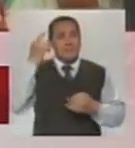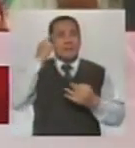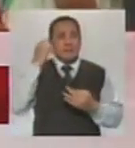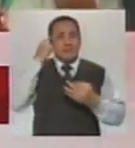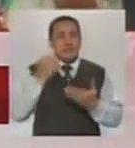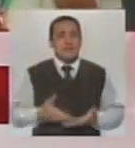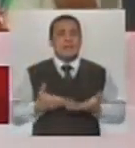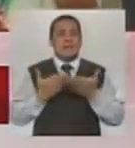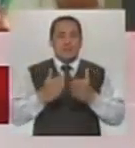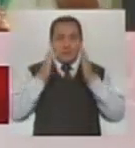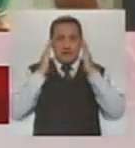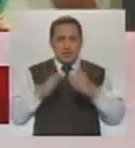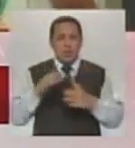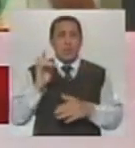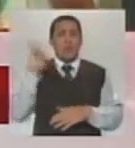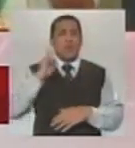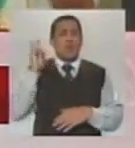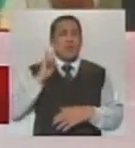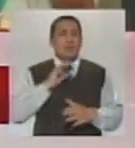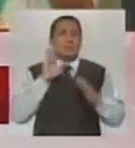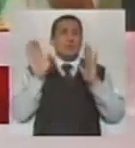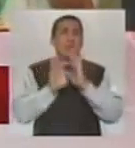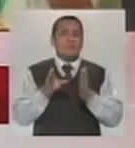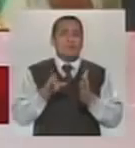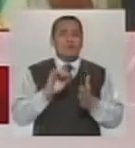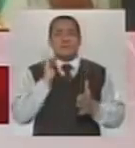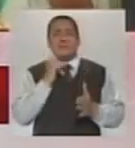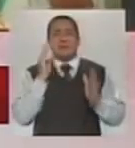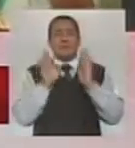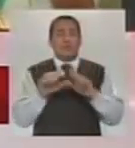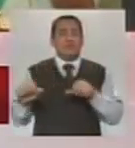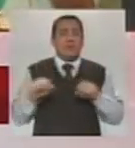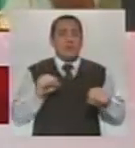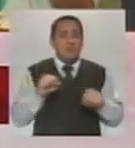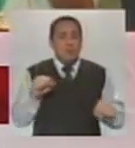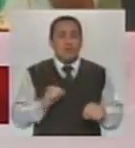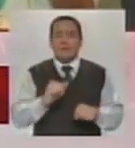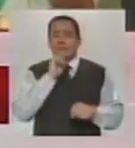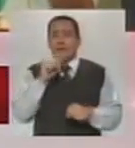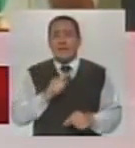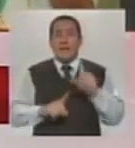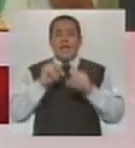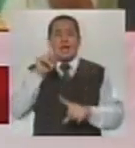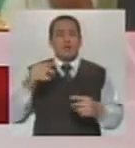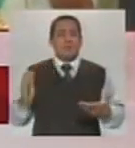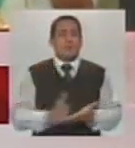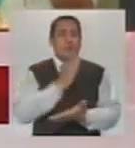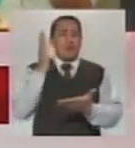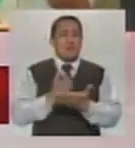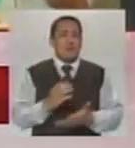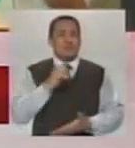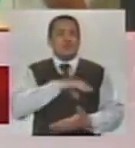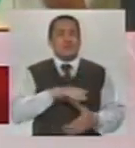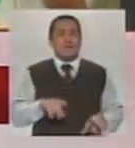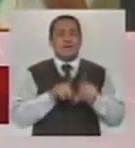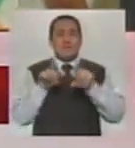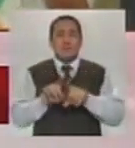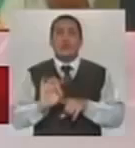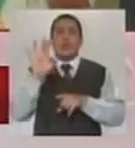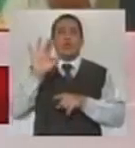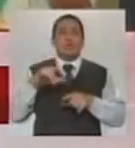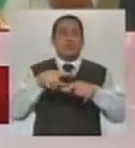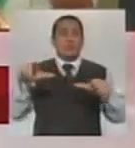una atención de urgencia en casos de urgencia, sea un desastre natural, desabastecimiento, conflictos sociales y conflictos externos,